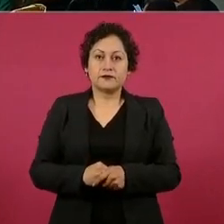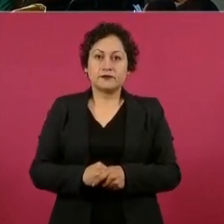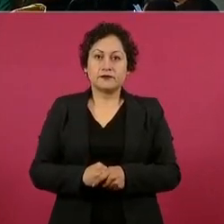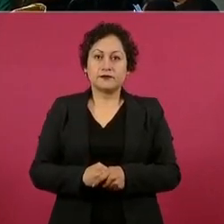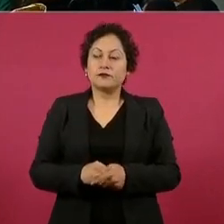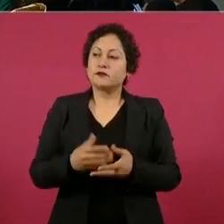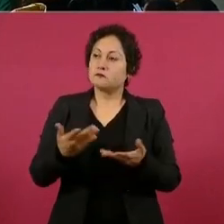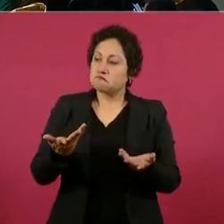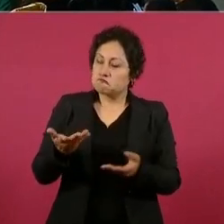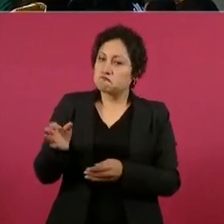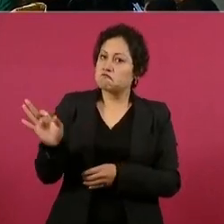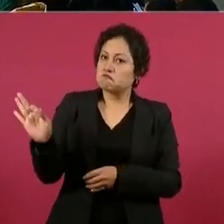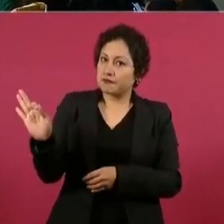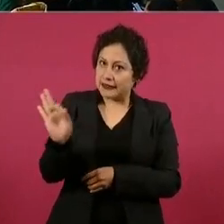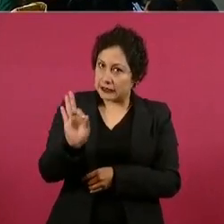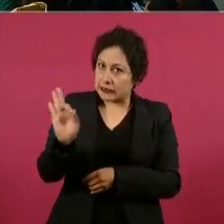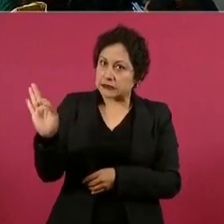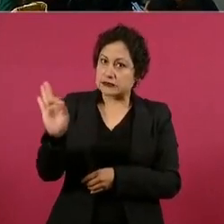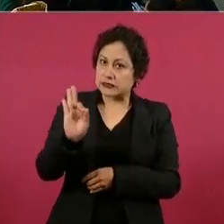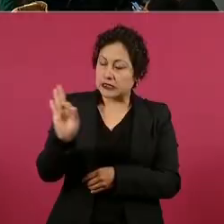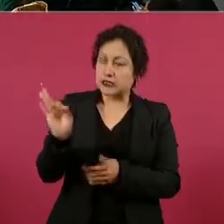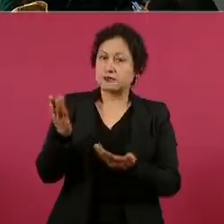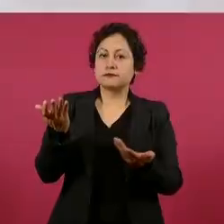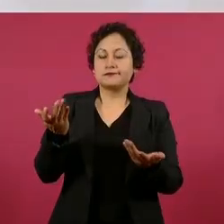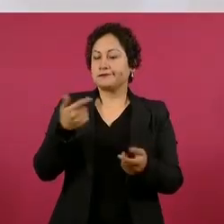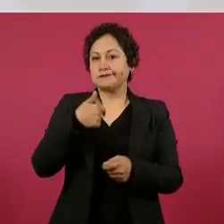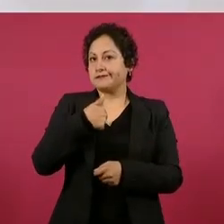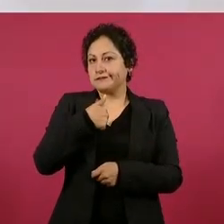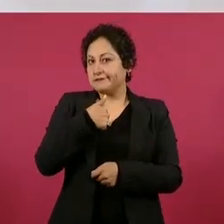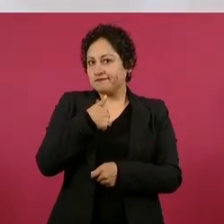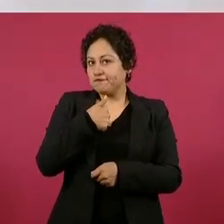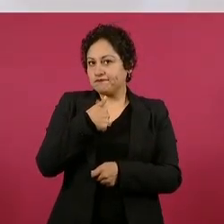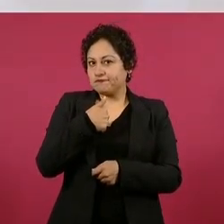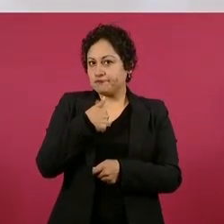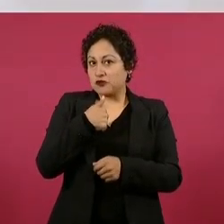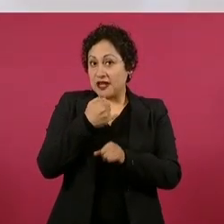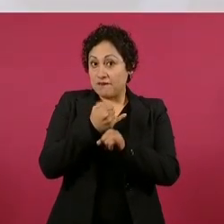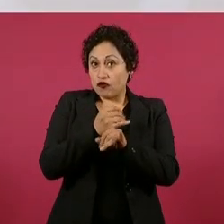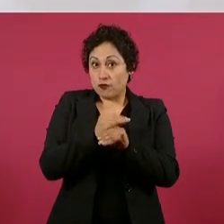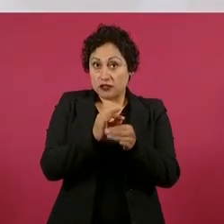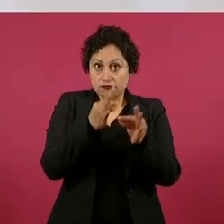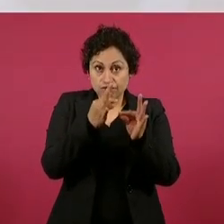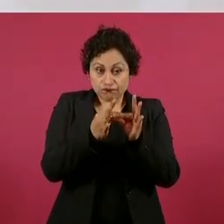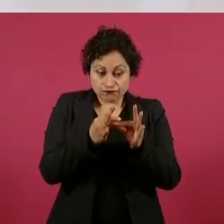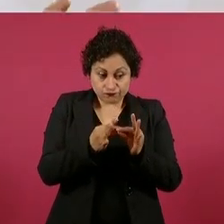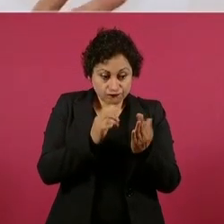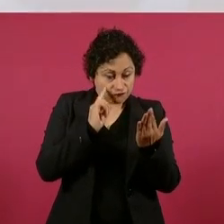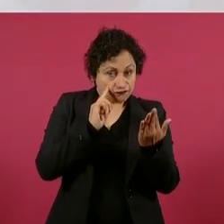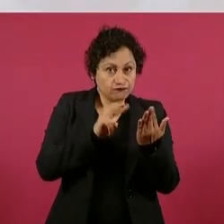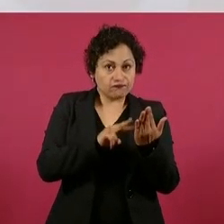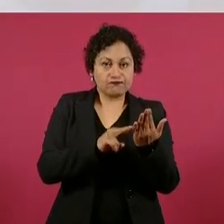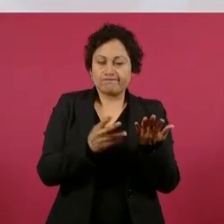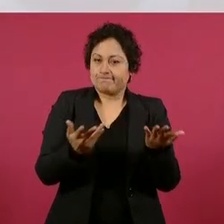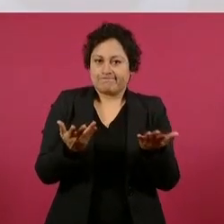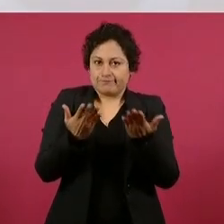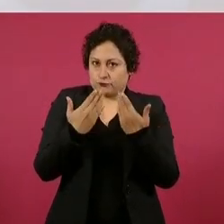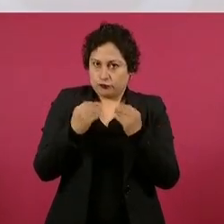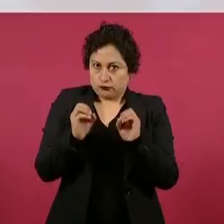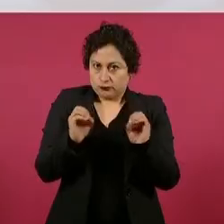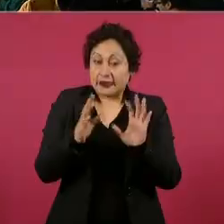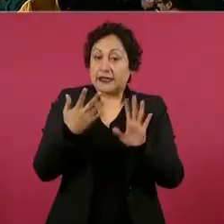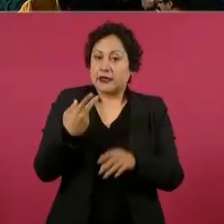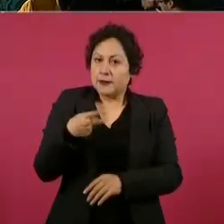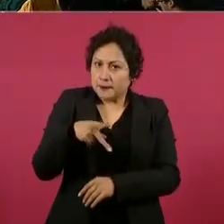Es probable, no tengo el detalle, pero es probable que